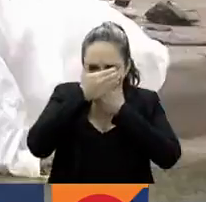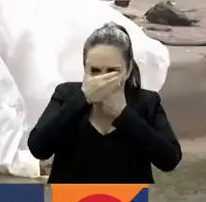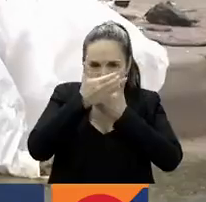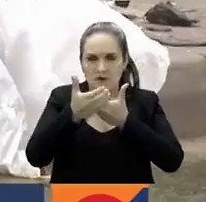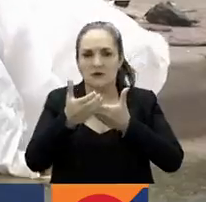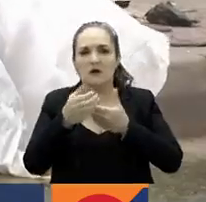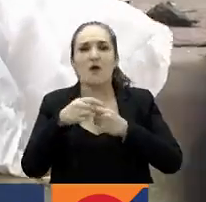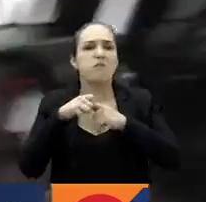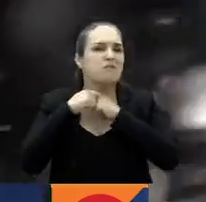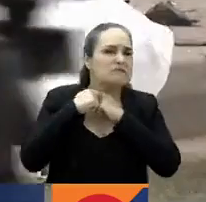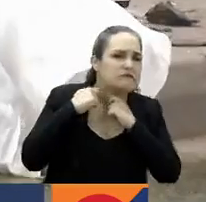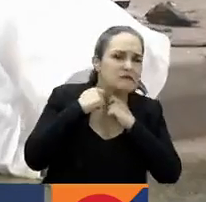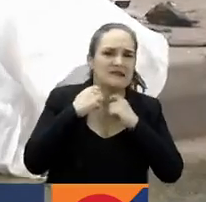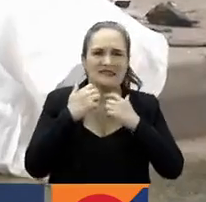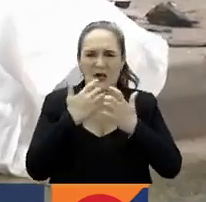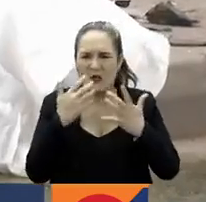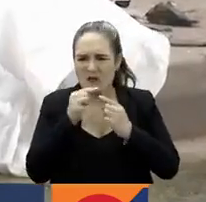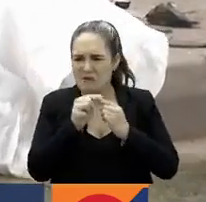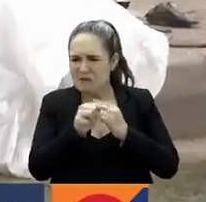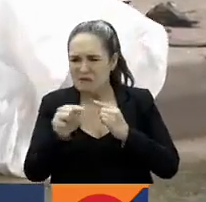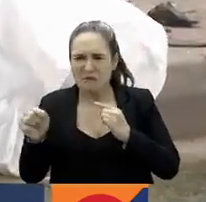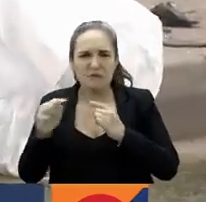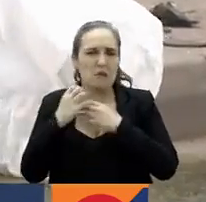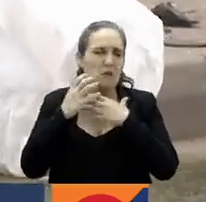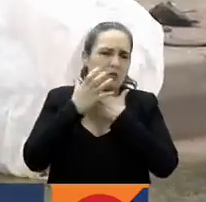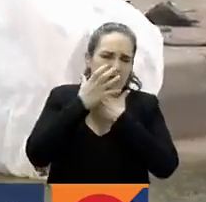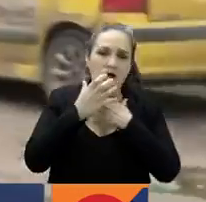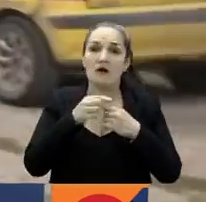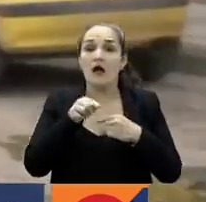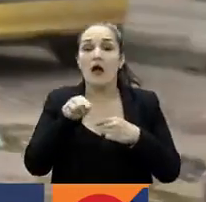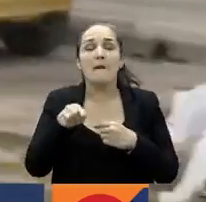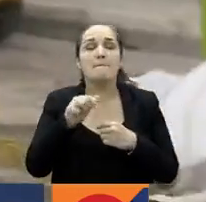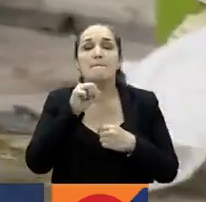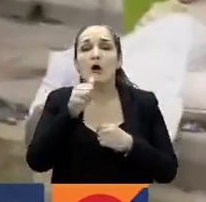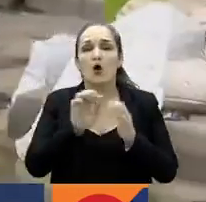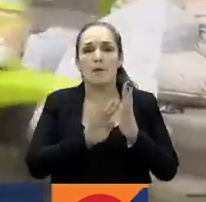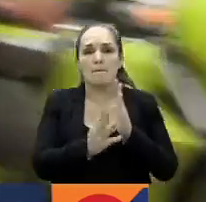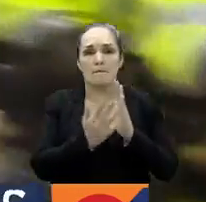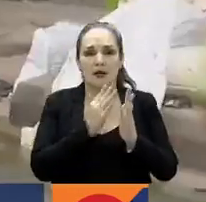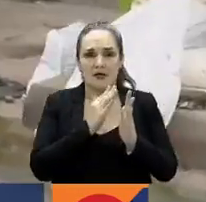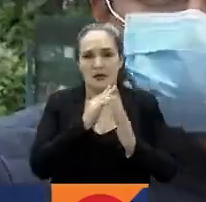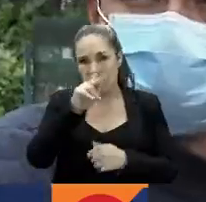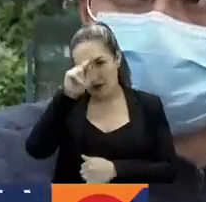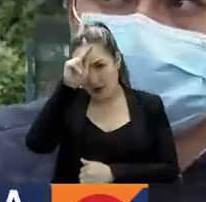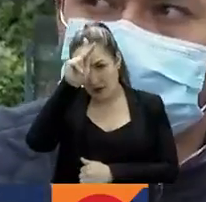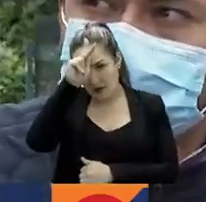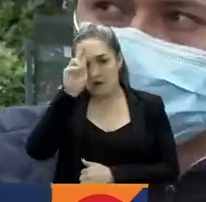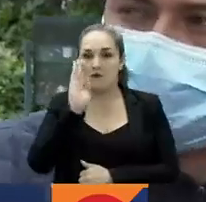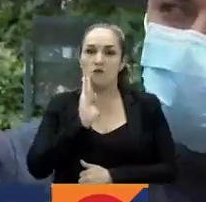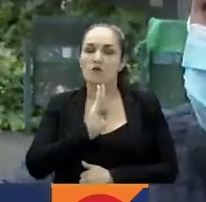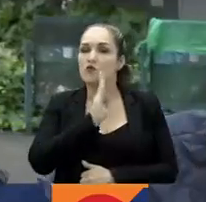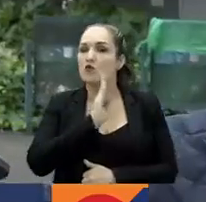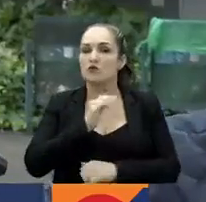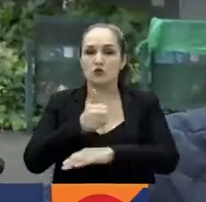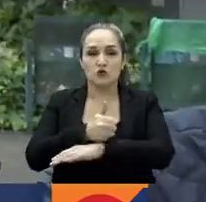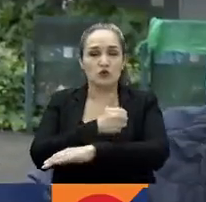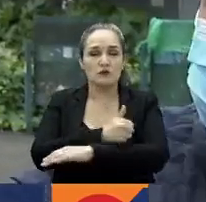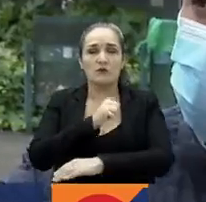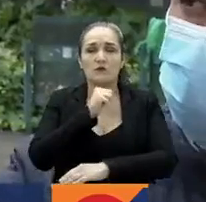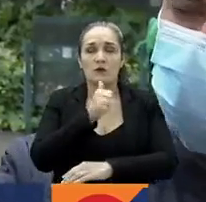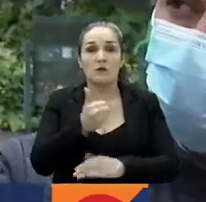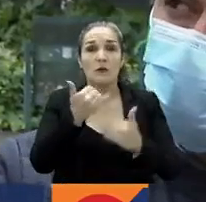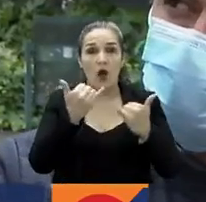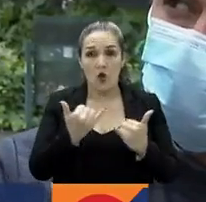cintas las localidades más afectadas con estos crímenes son mártires kennedy bosa y suba desde articulamos varias organizaciones